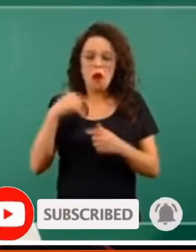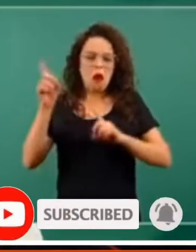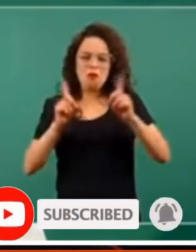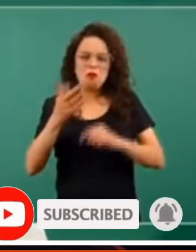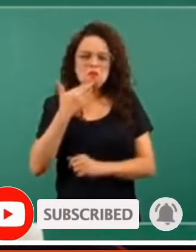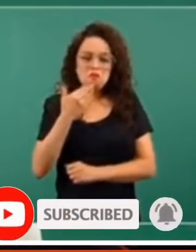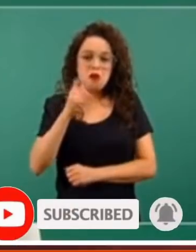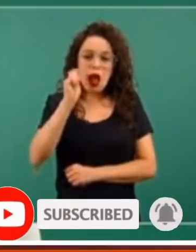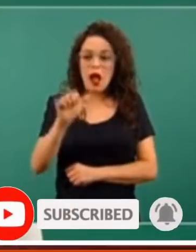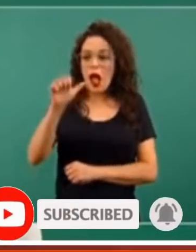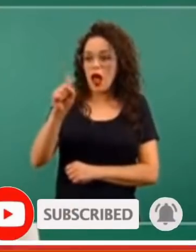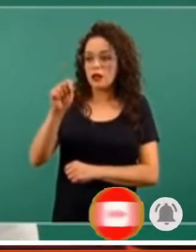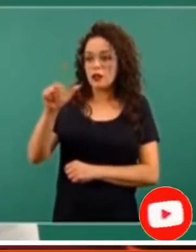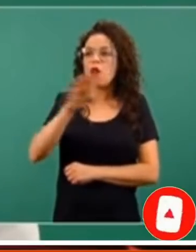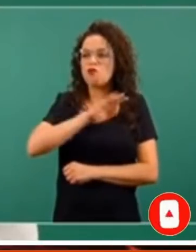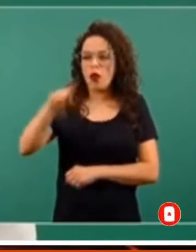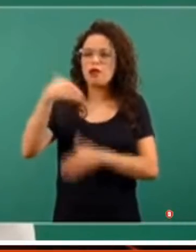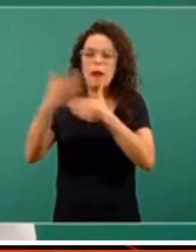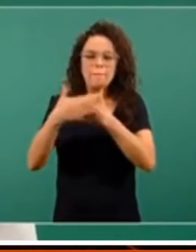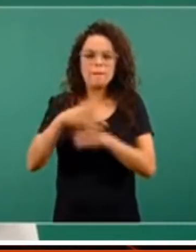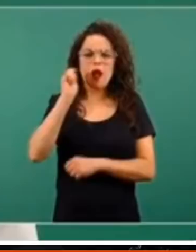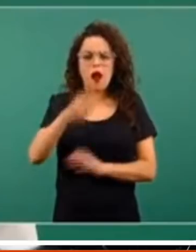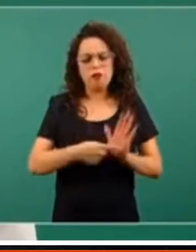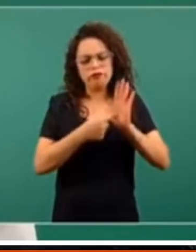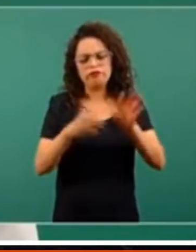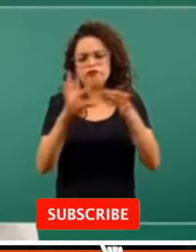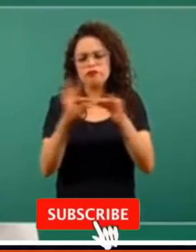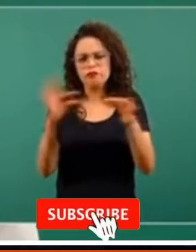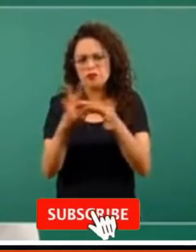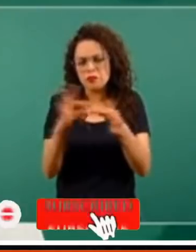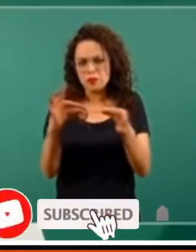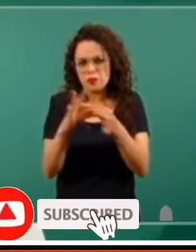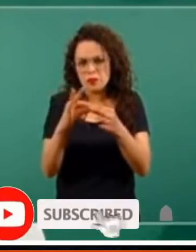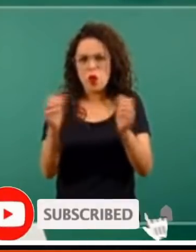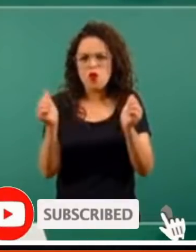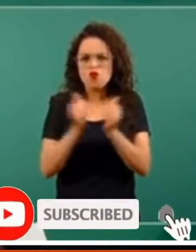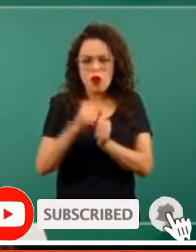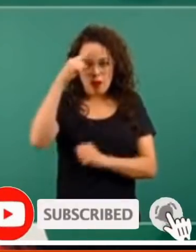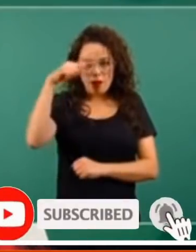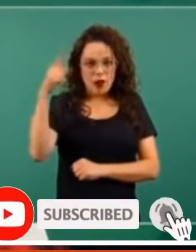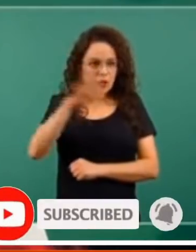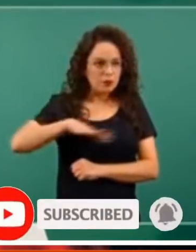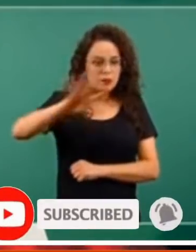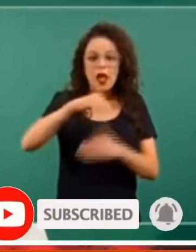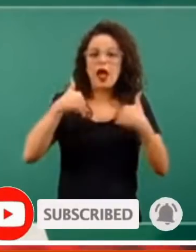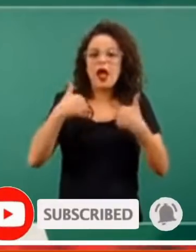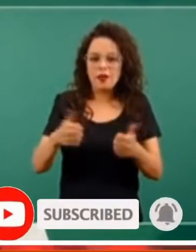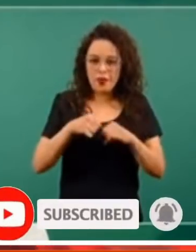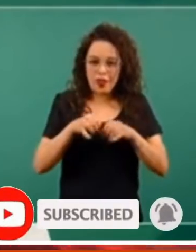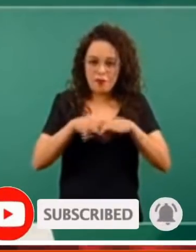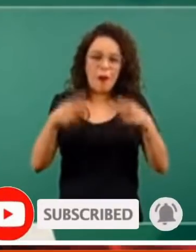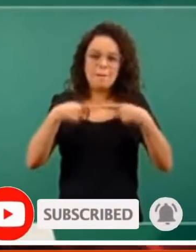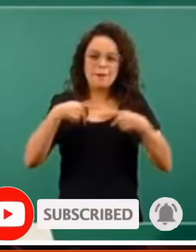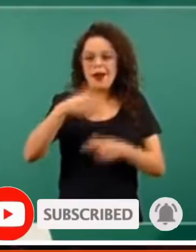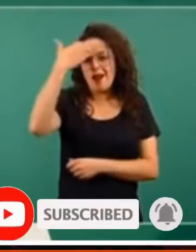una comunicación explicando en un lenguaje de comprensión general para el público no experto